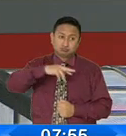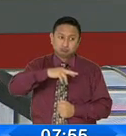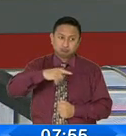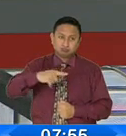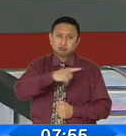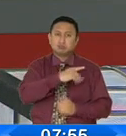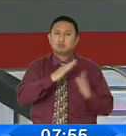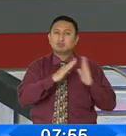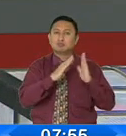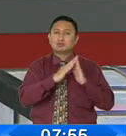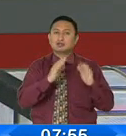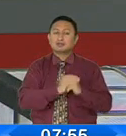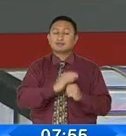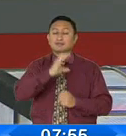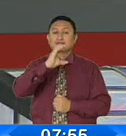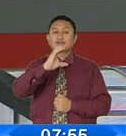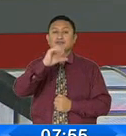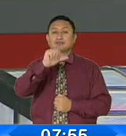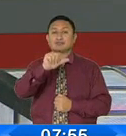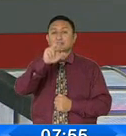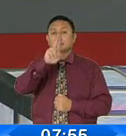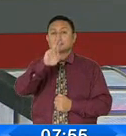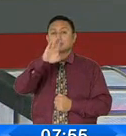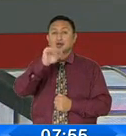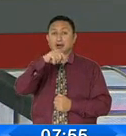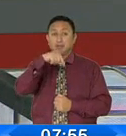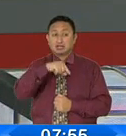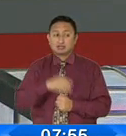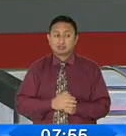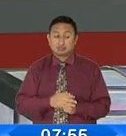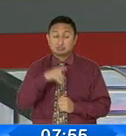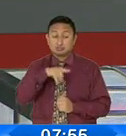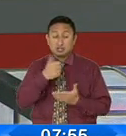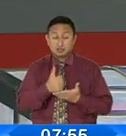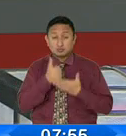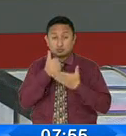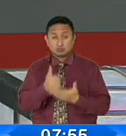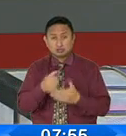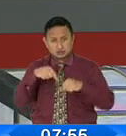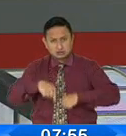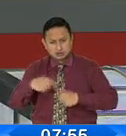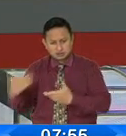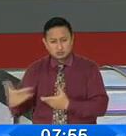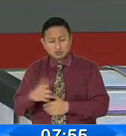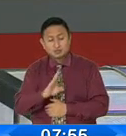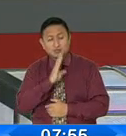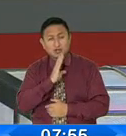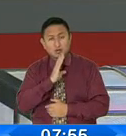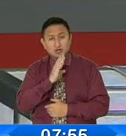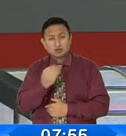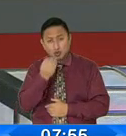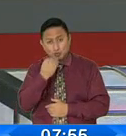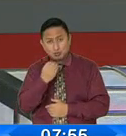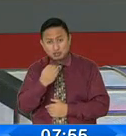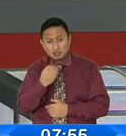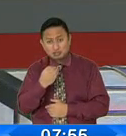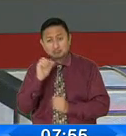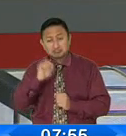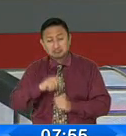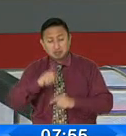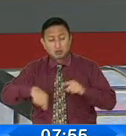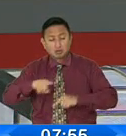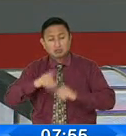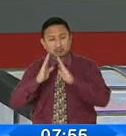la casa de Carmen Carcelén y ahí han sido atendidos con un vaso de agua, con comida, incluso con